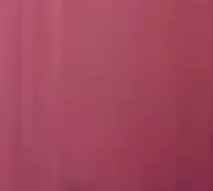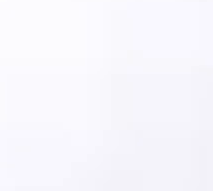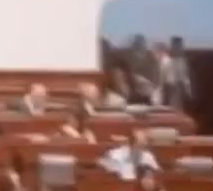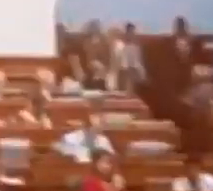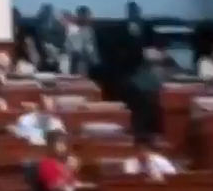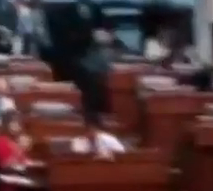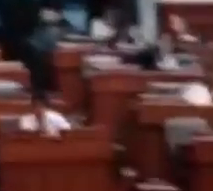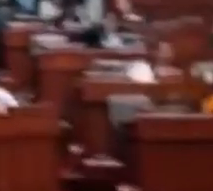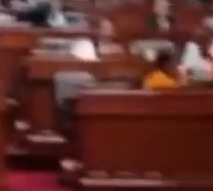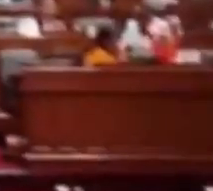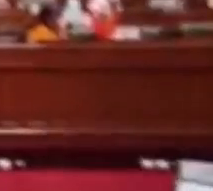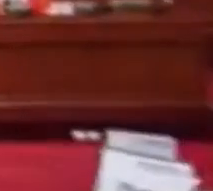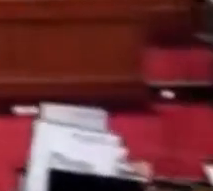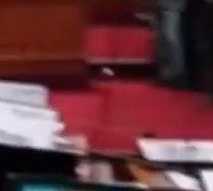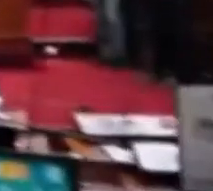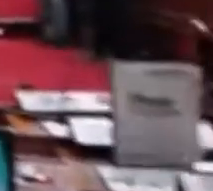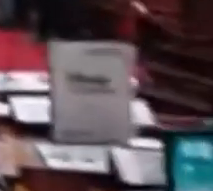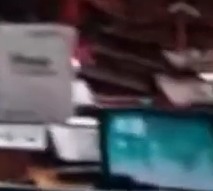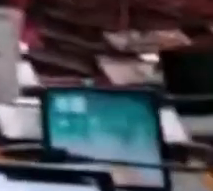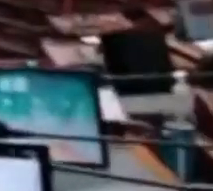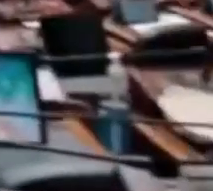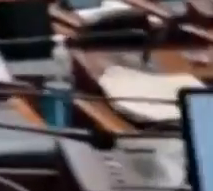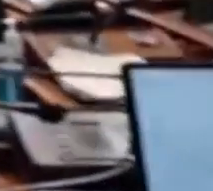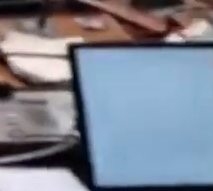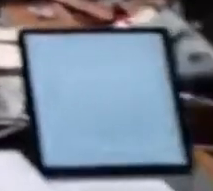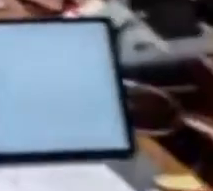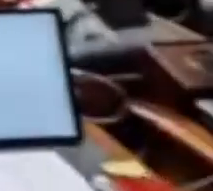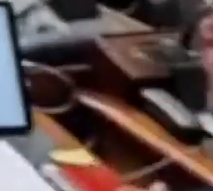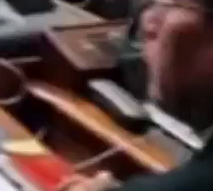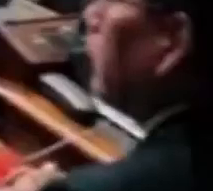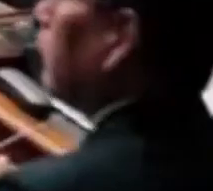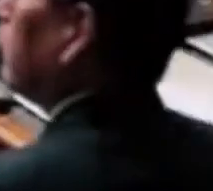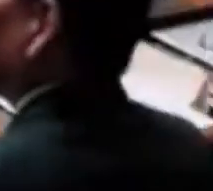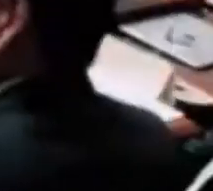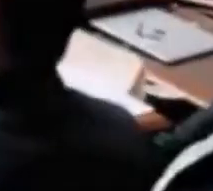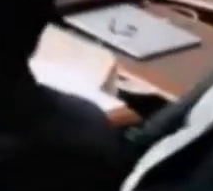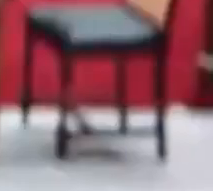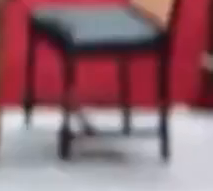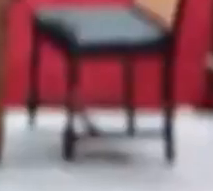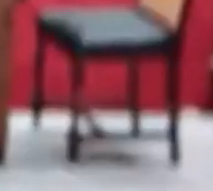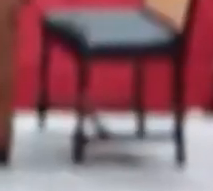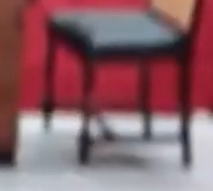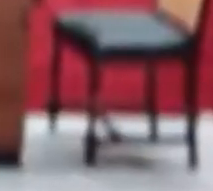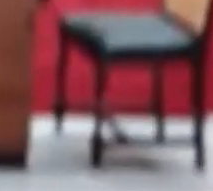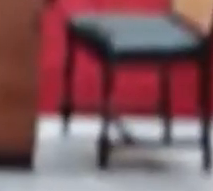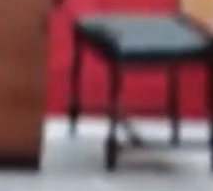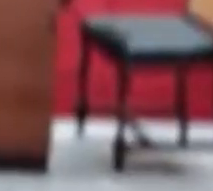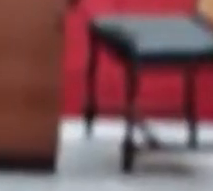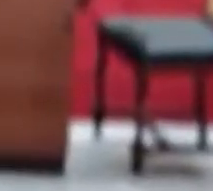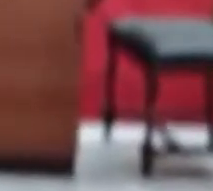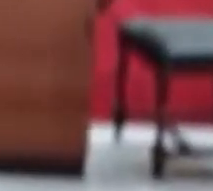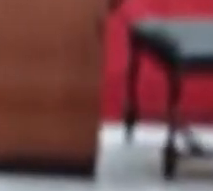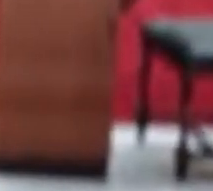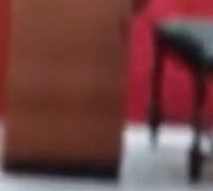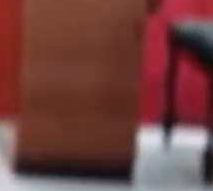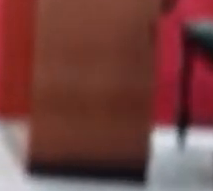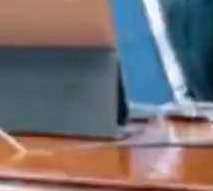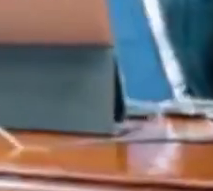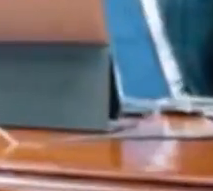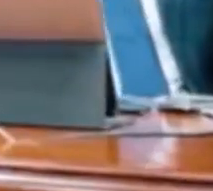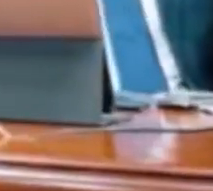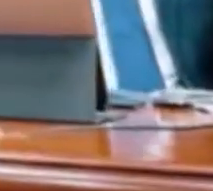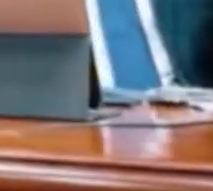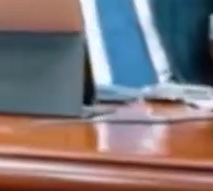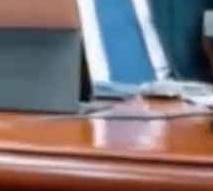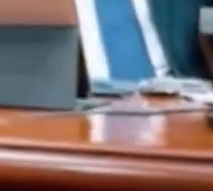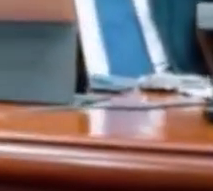Parlamento, superando los 90 votos en dos legislaturas ordinarias, se haya producido durante la gestión de la actual